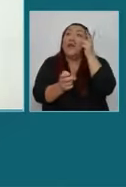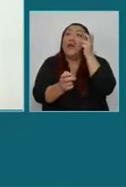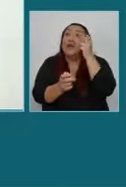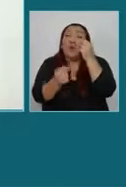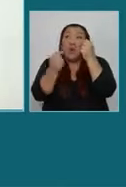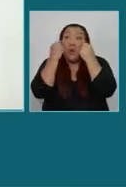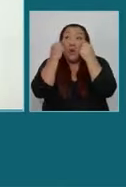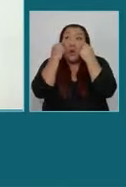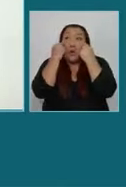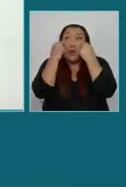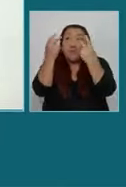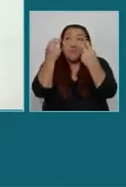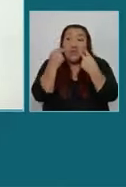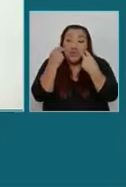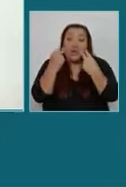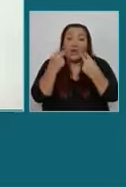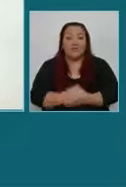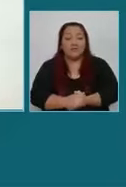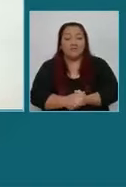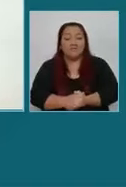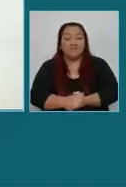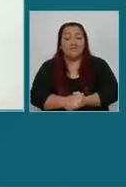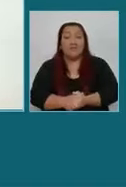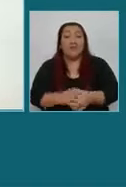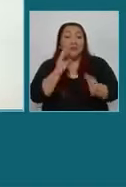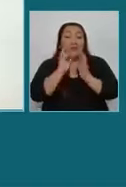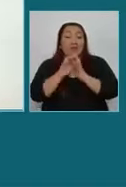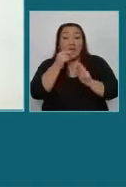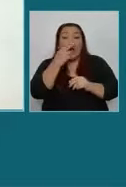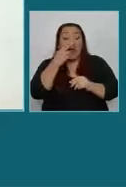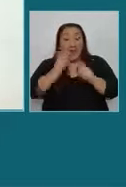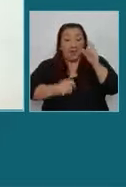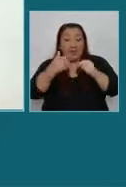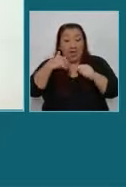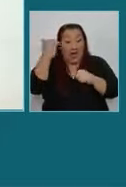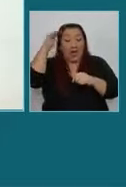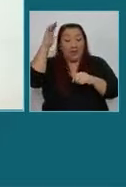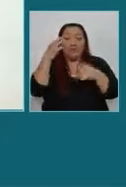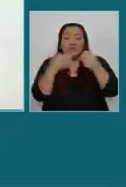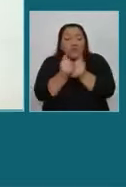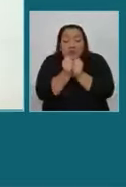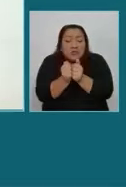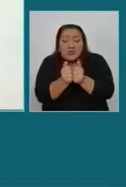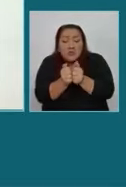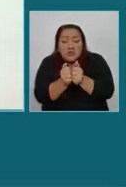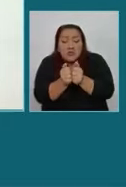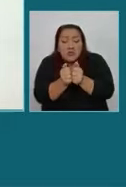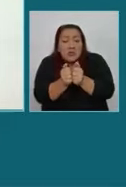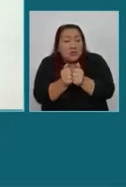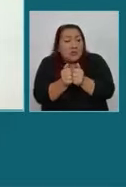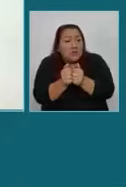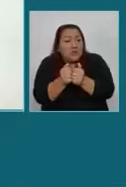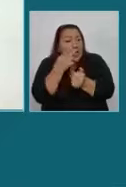con los ojos. Además, si los adultos no logramos soltar las pantallas, ¿qué podemos pedirle a los niños?